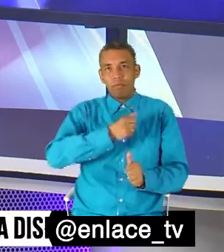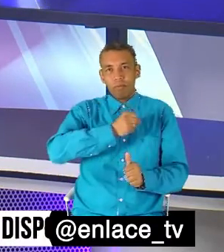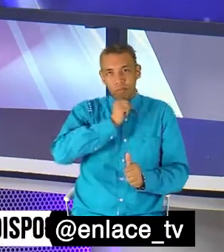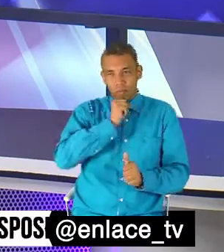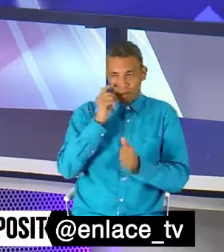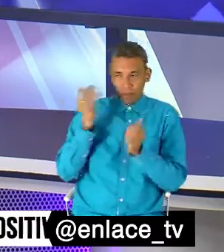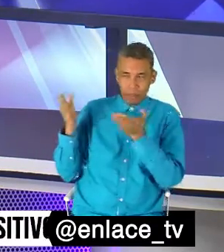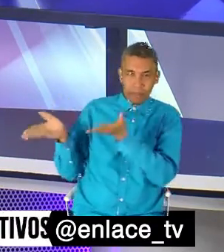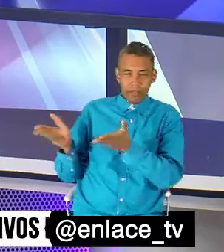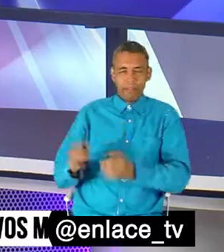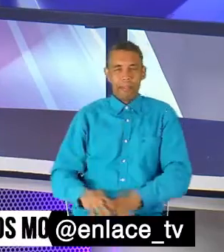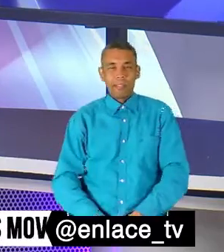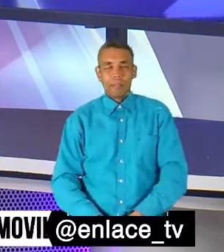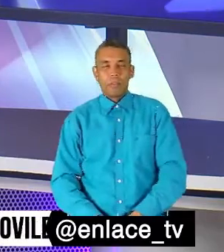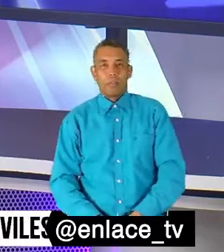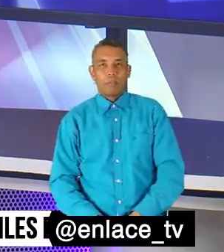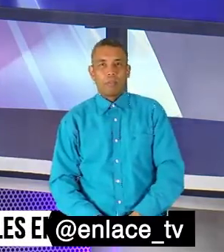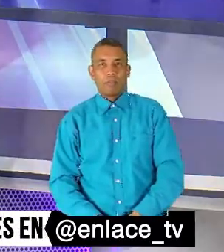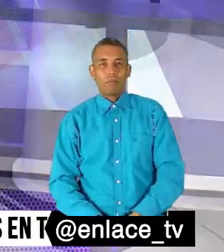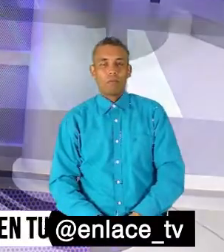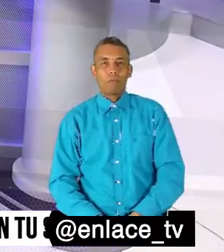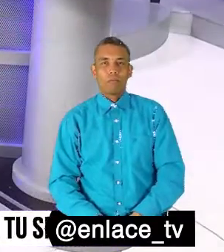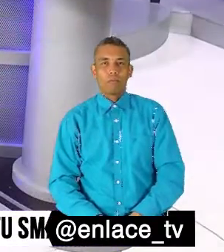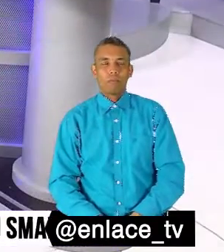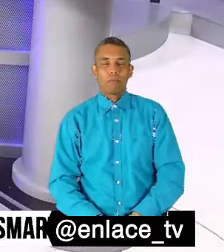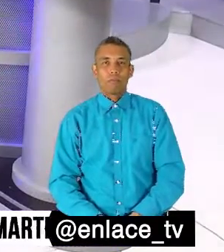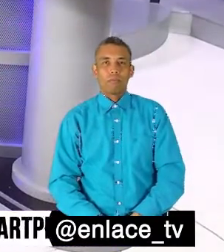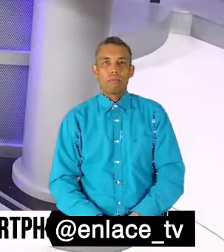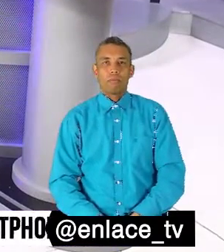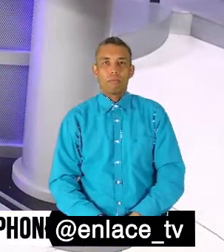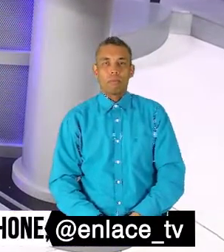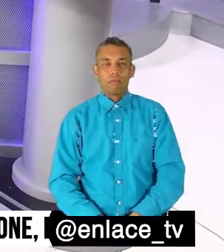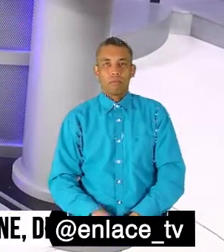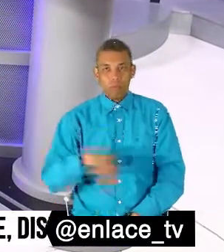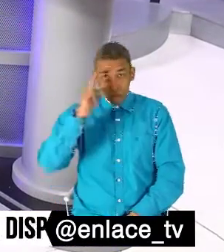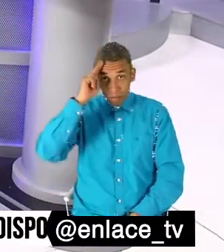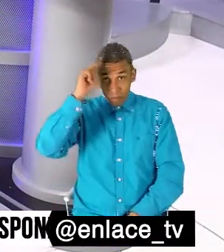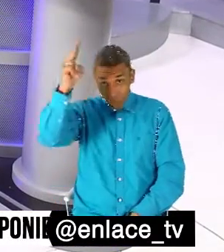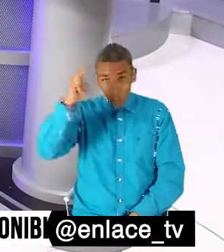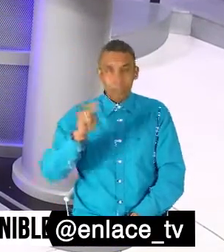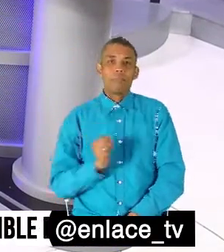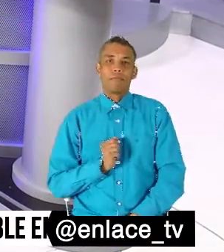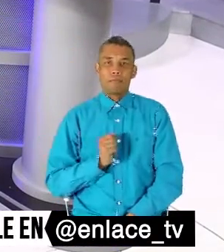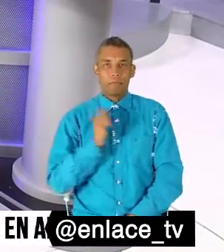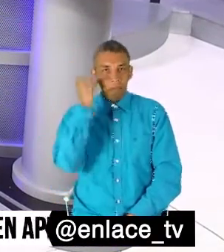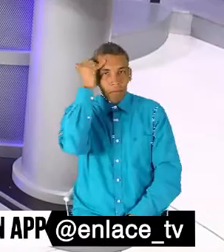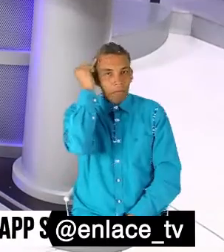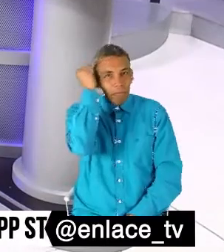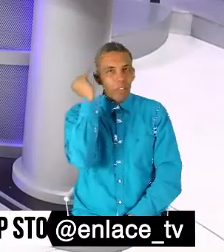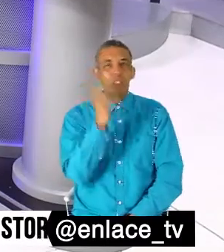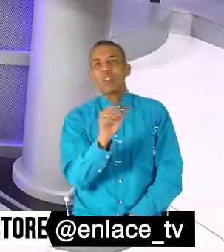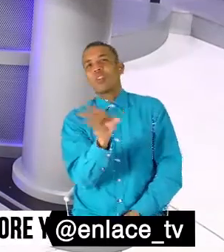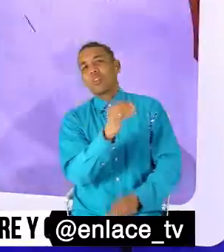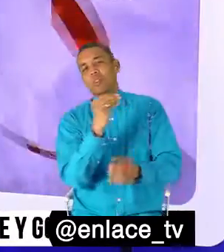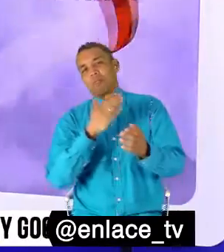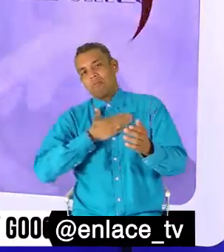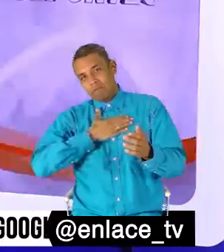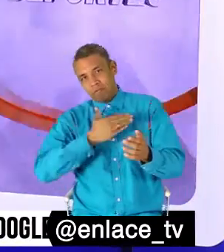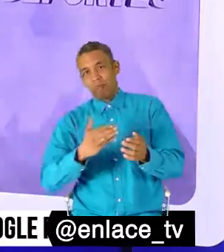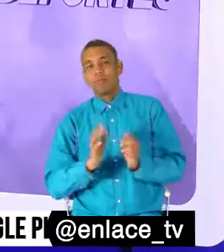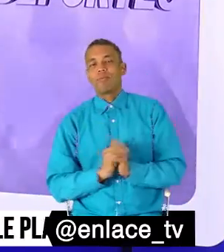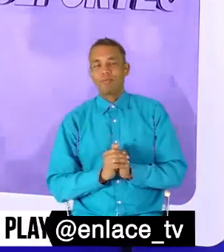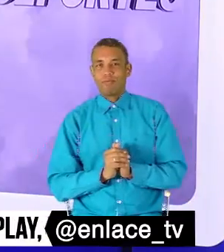Molina, ya está con nosotros. Luis Alfonso, buenas noches y bienvenido. Hola, Janek, ¿qué tal? Saludo para usted, para todos los televidentes. Se cumple